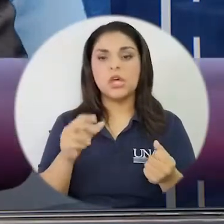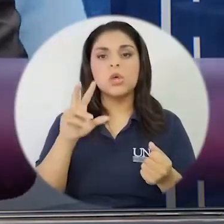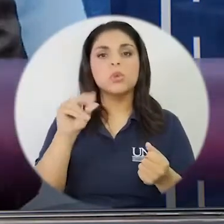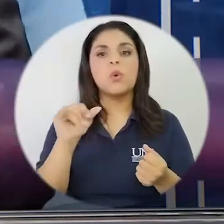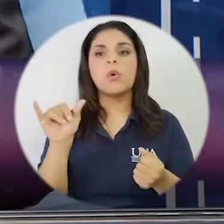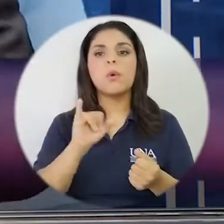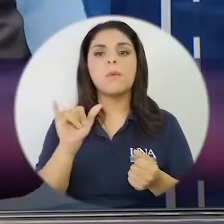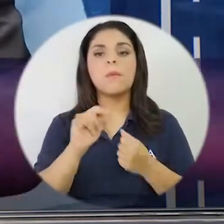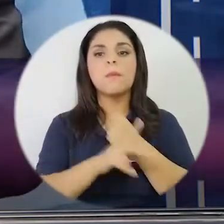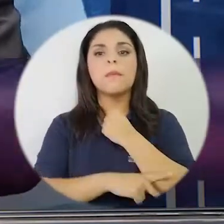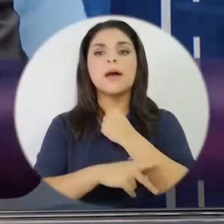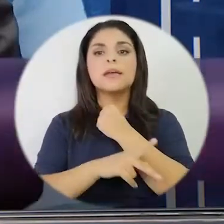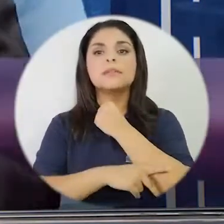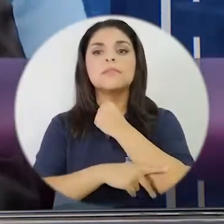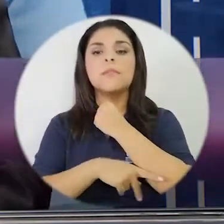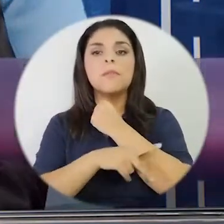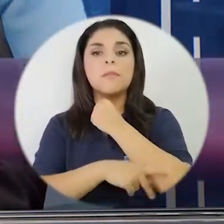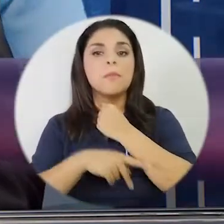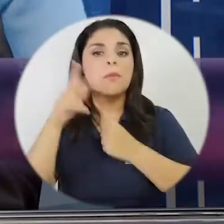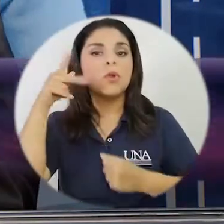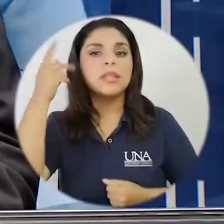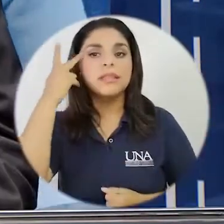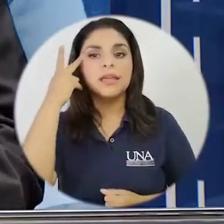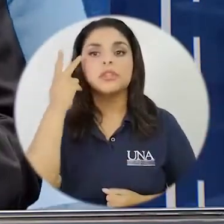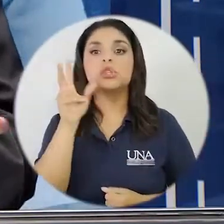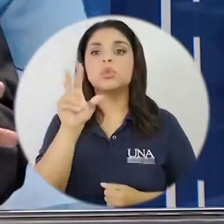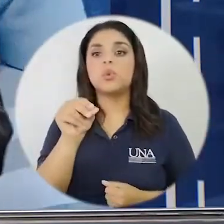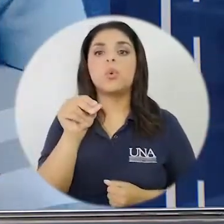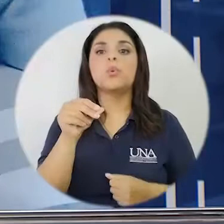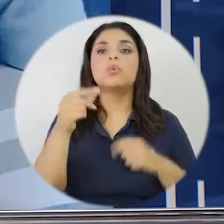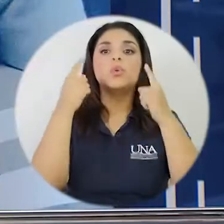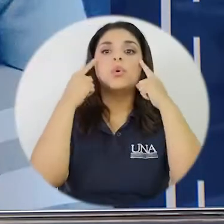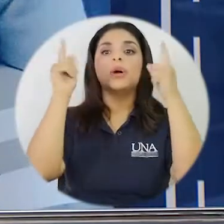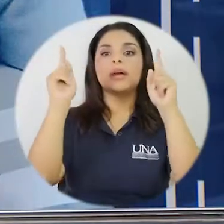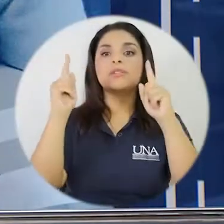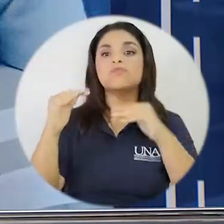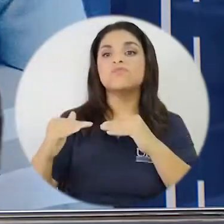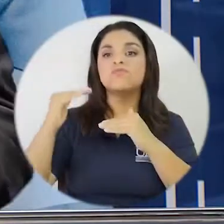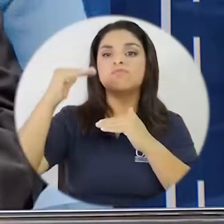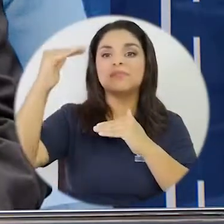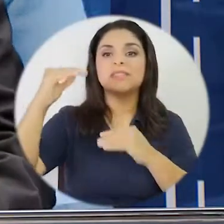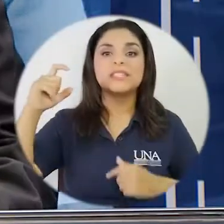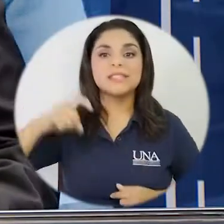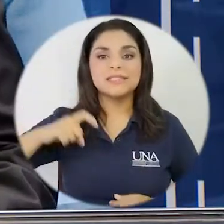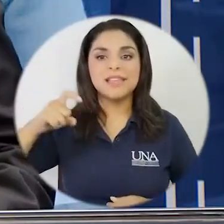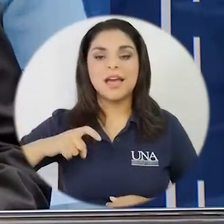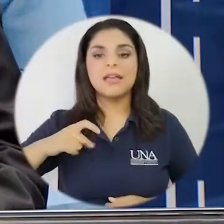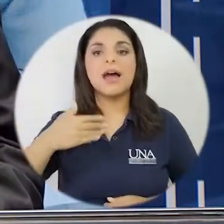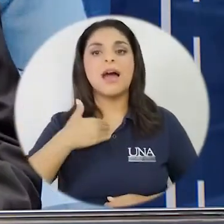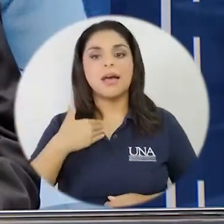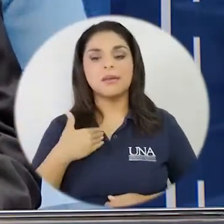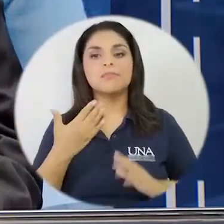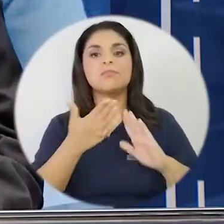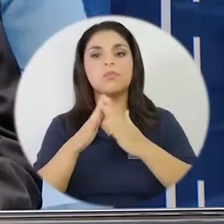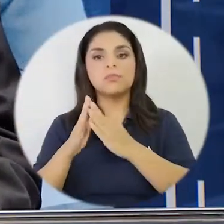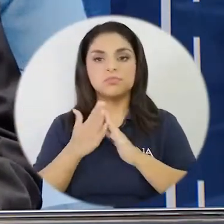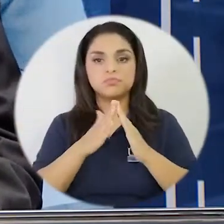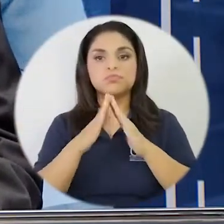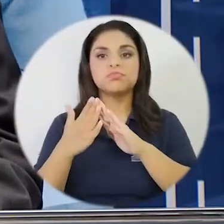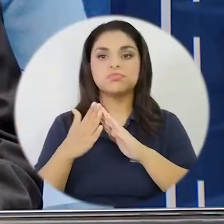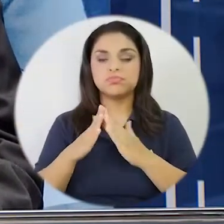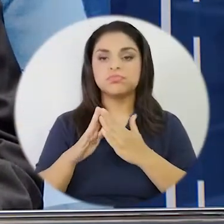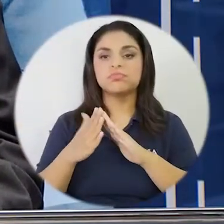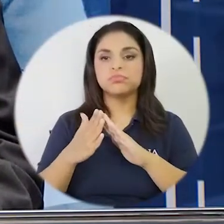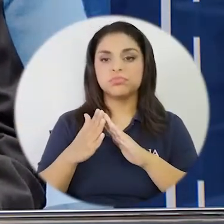No, como país, como las políticas que se están generando, no están alcanzando el nivel de necesidades que tiene la